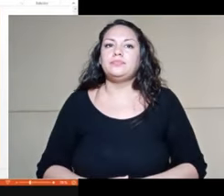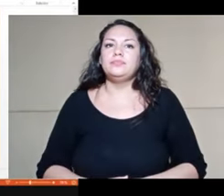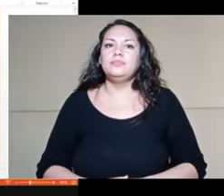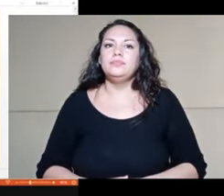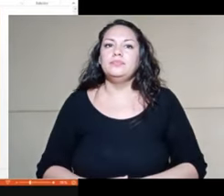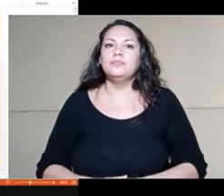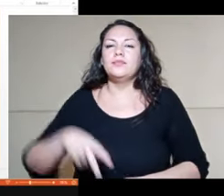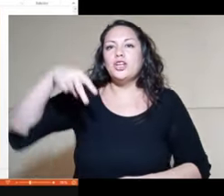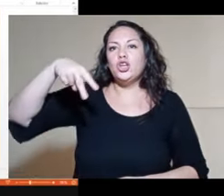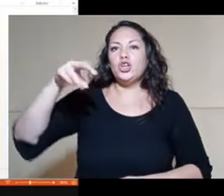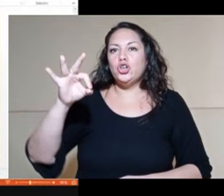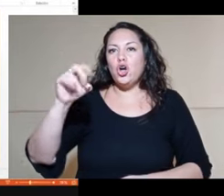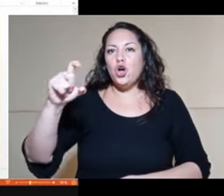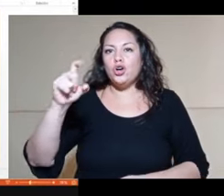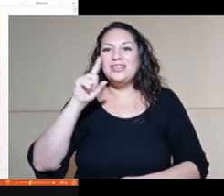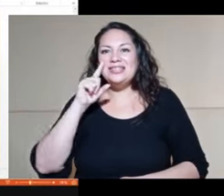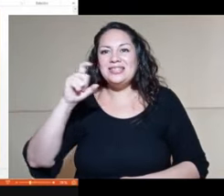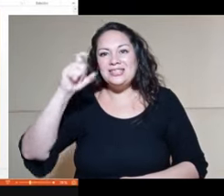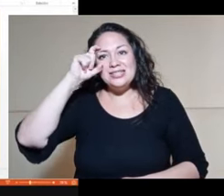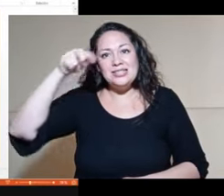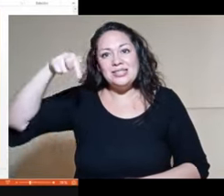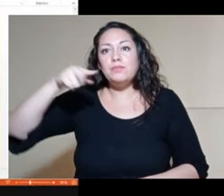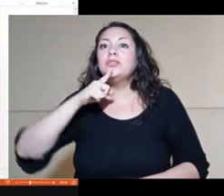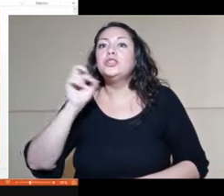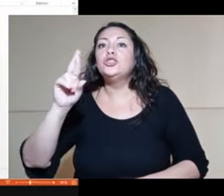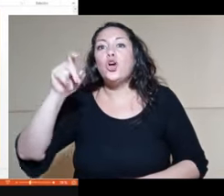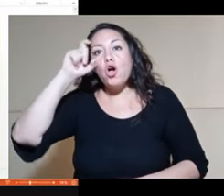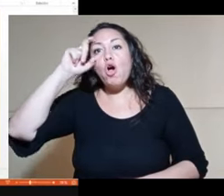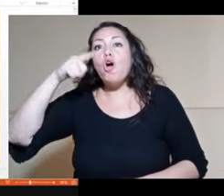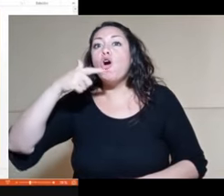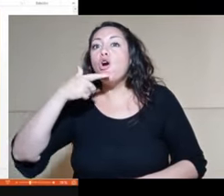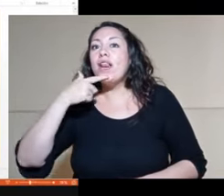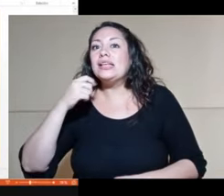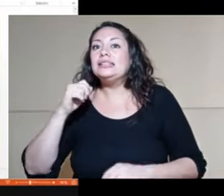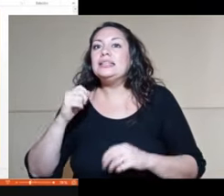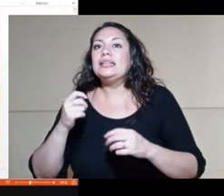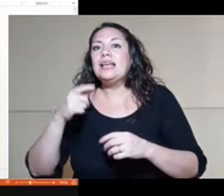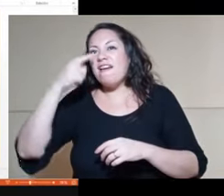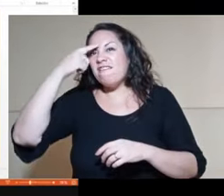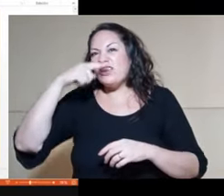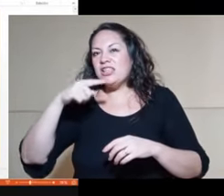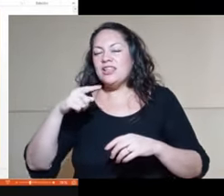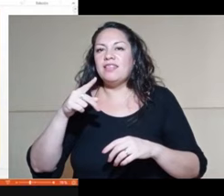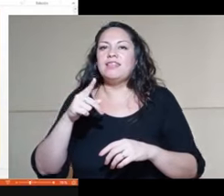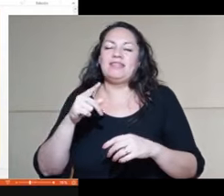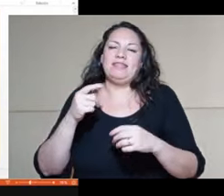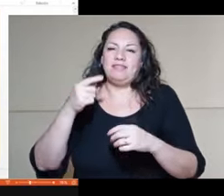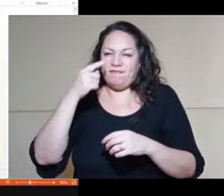son los famosos nociceptores de los no encapsulados, que son las famosas terminaciones nerviosas